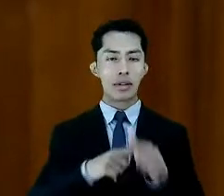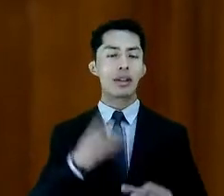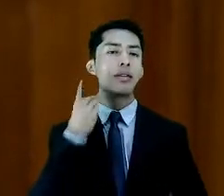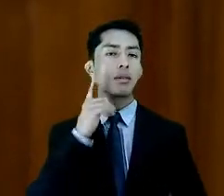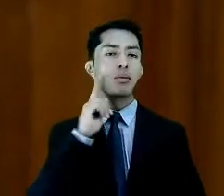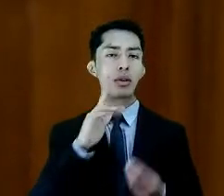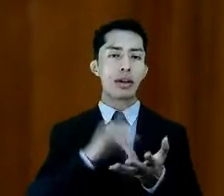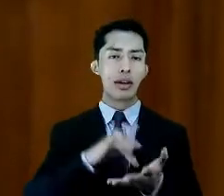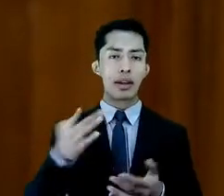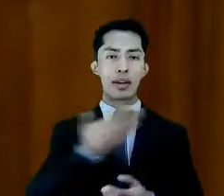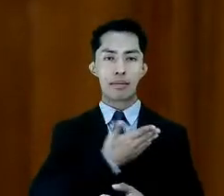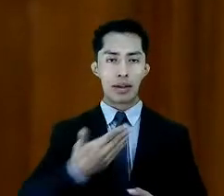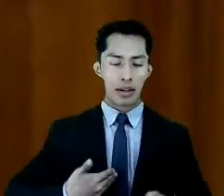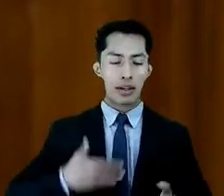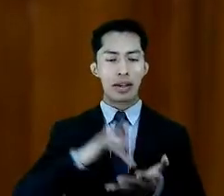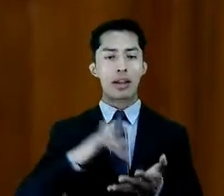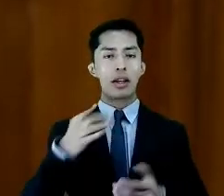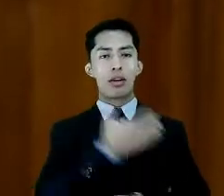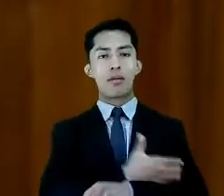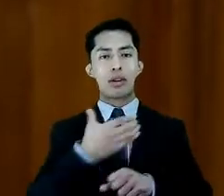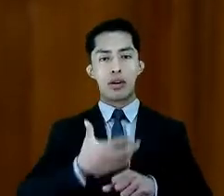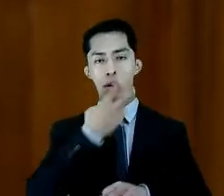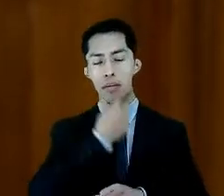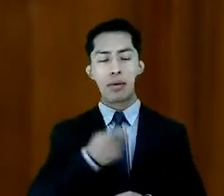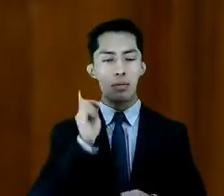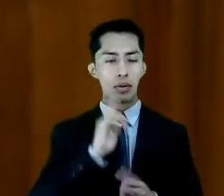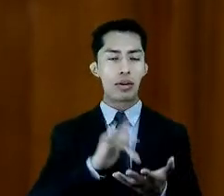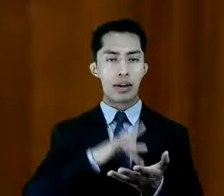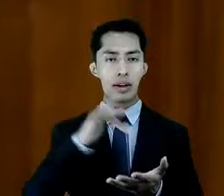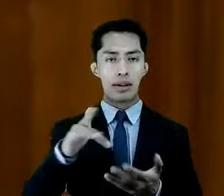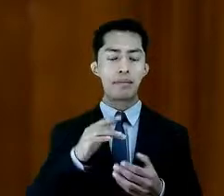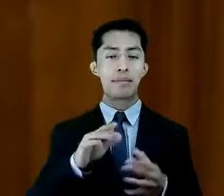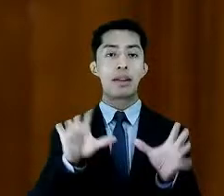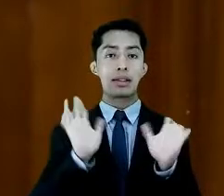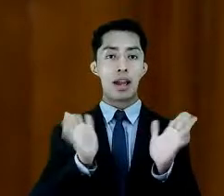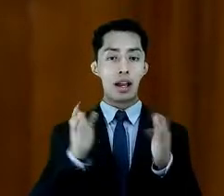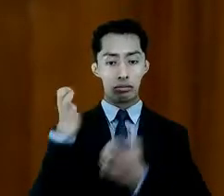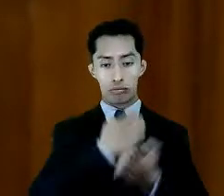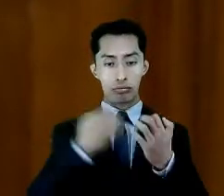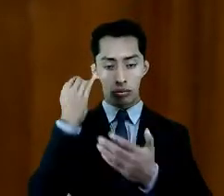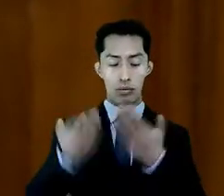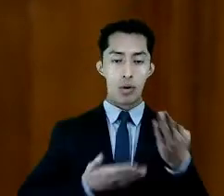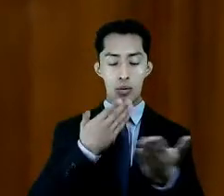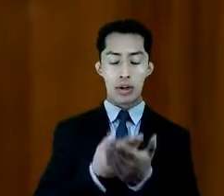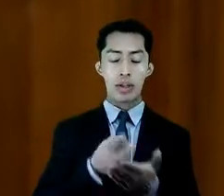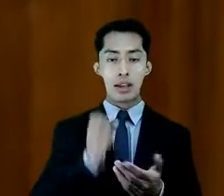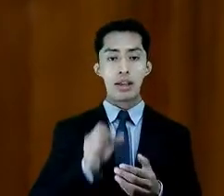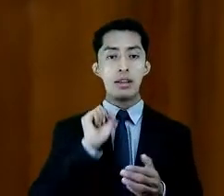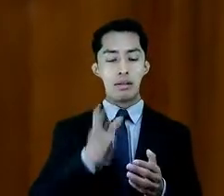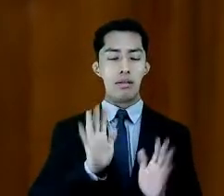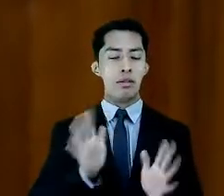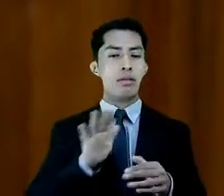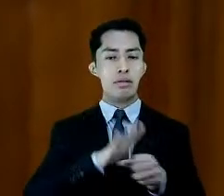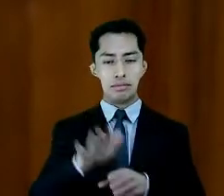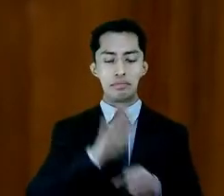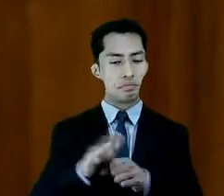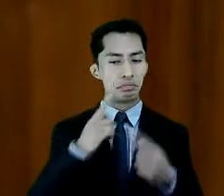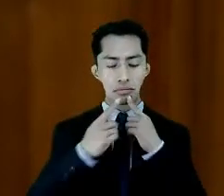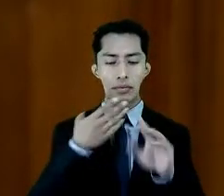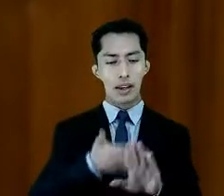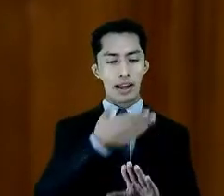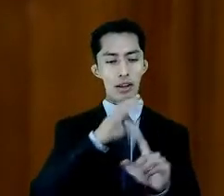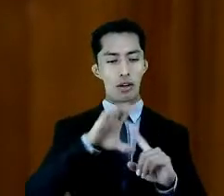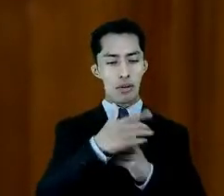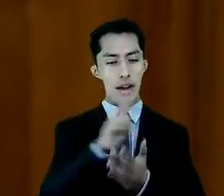gracias, presidente. Gracias, compañeras y compañeros. Concluido el estudio de las iniciativas y ampliamente discutidas en las